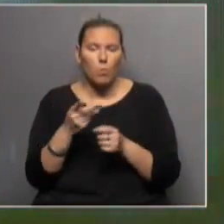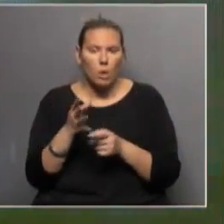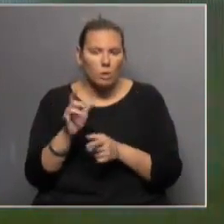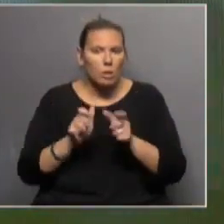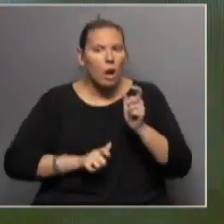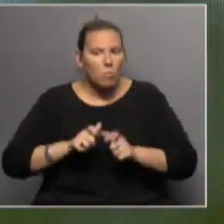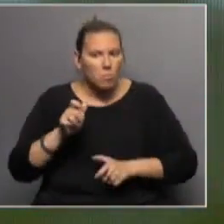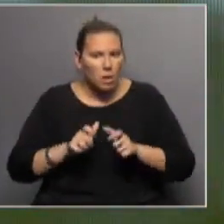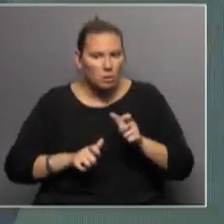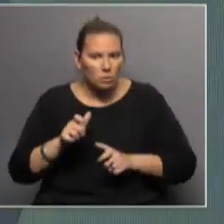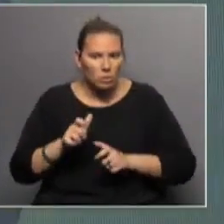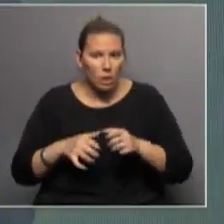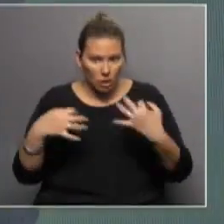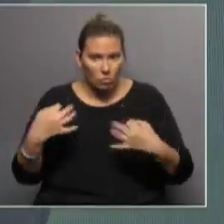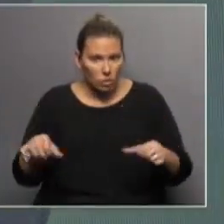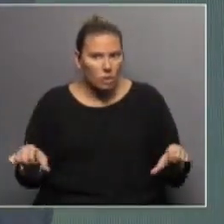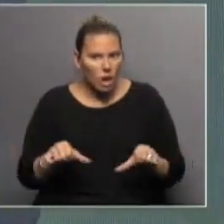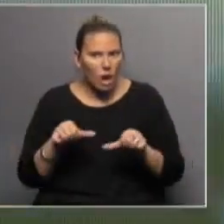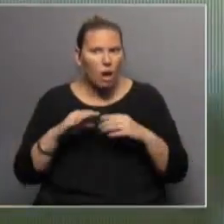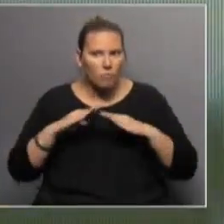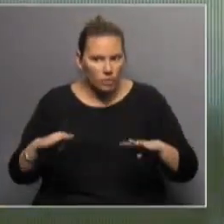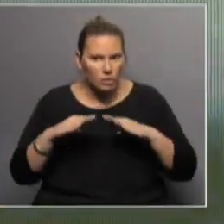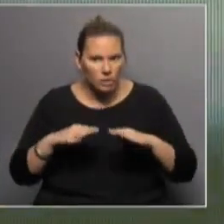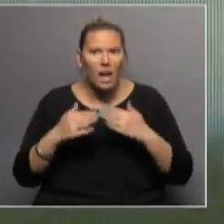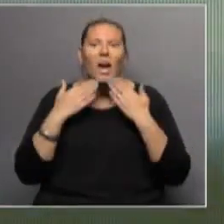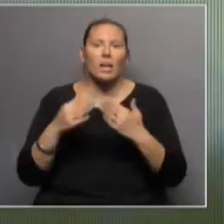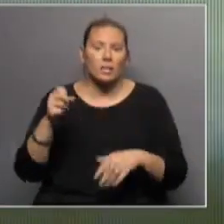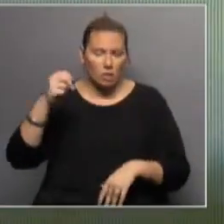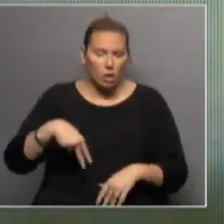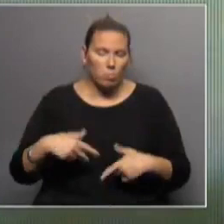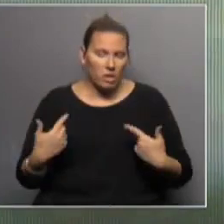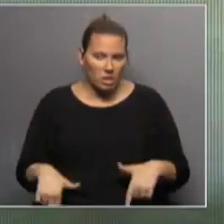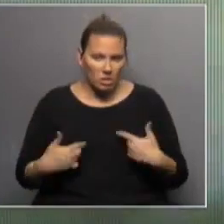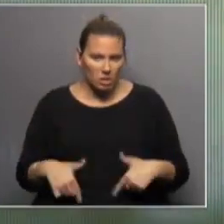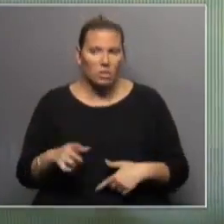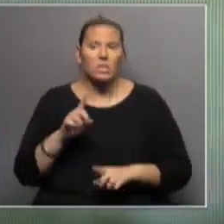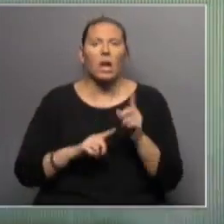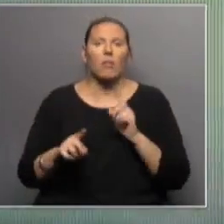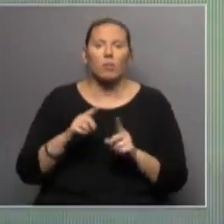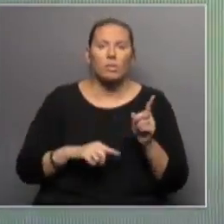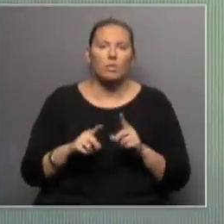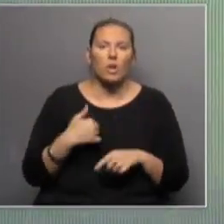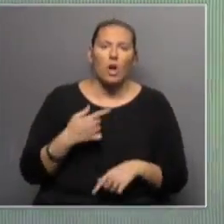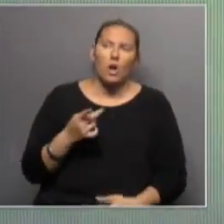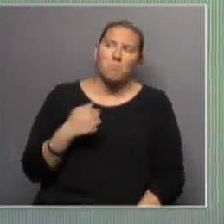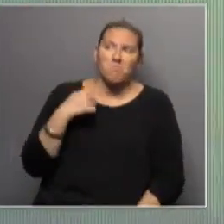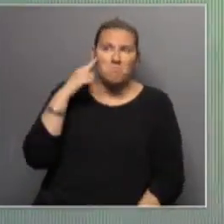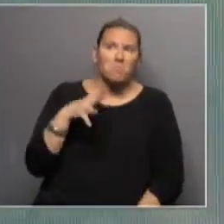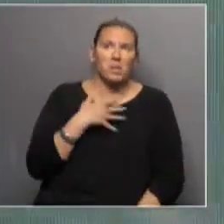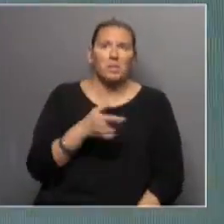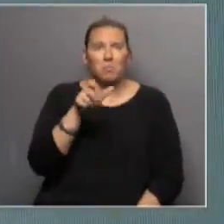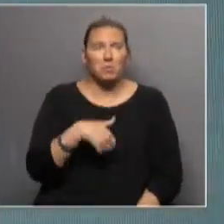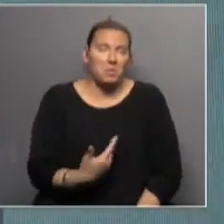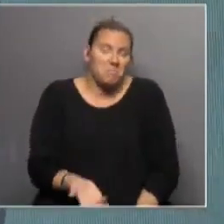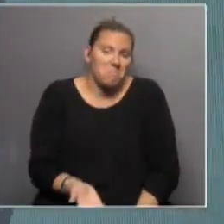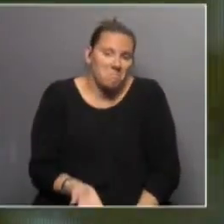gente que realiza actividad física a través de los planes de la Intendencia. Claro. Digo porque a veces lo que uno no usa no lo ve y parece que no existiera. Exacto.